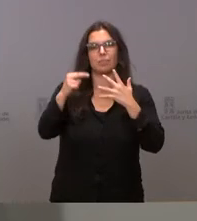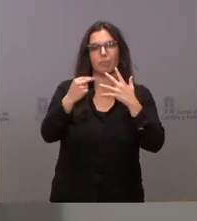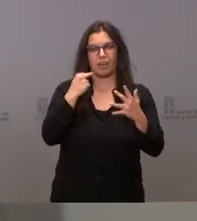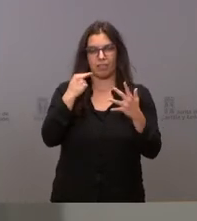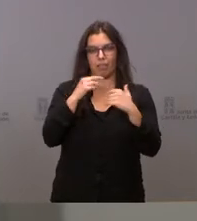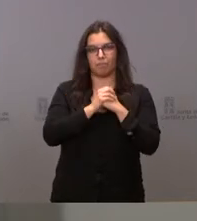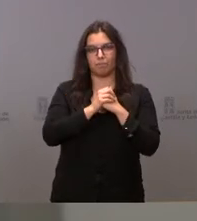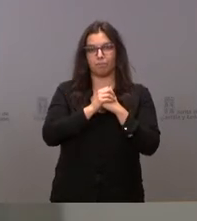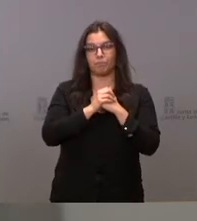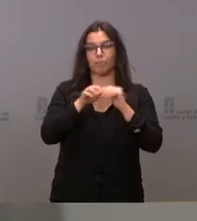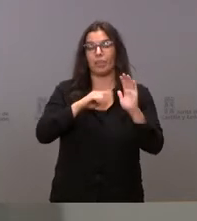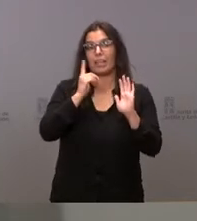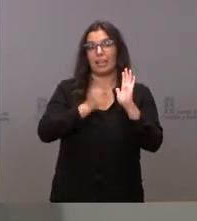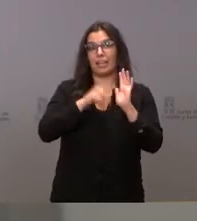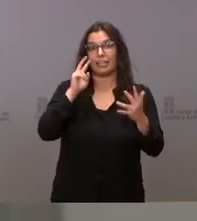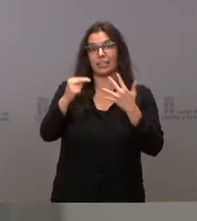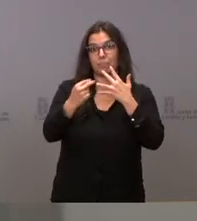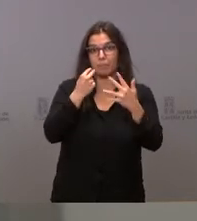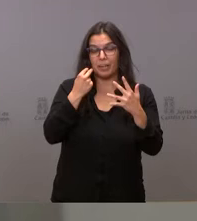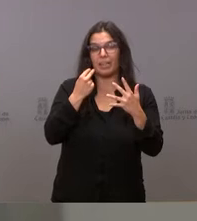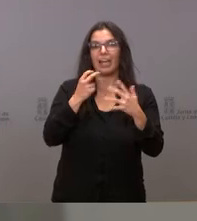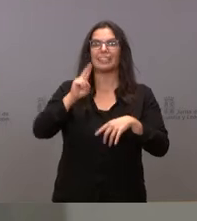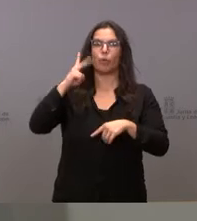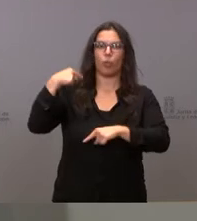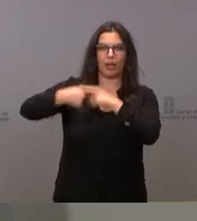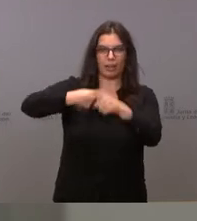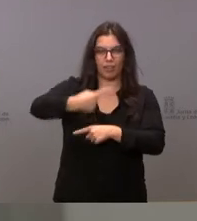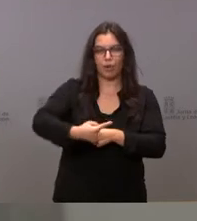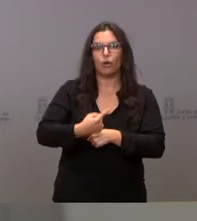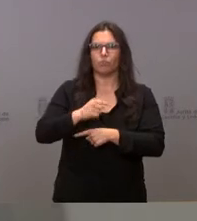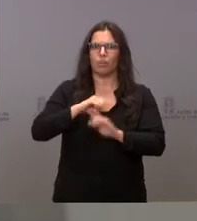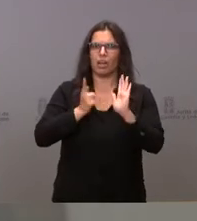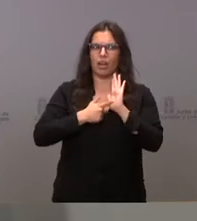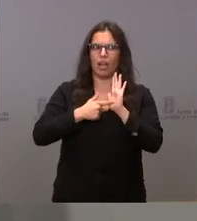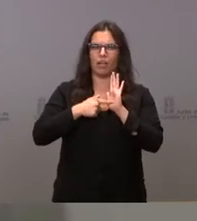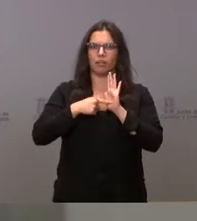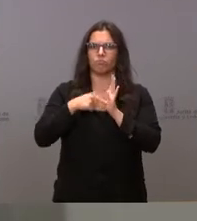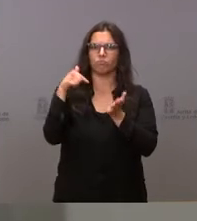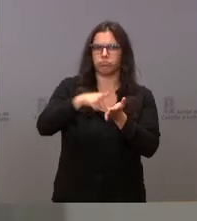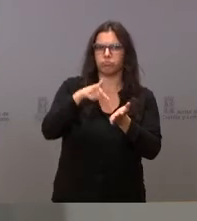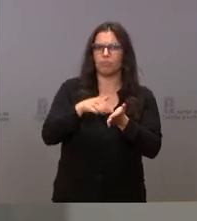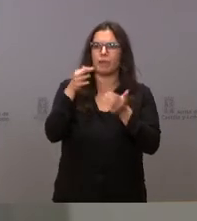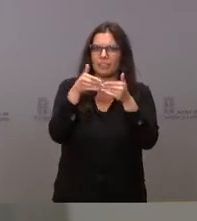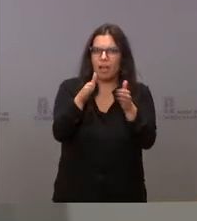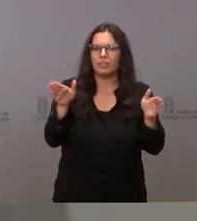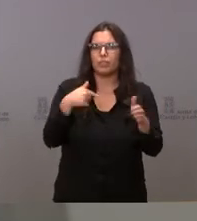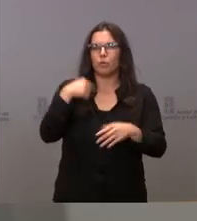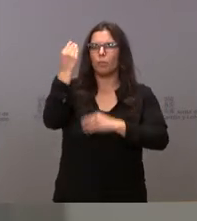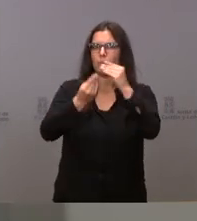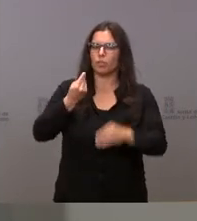una de las leyes de transparencia de segunda generación, una ley exigente y abierta que creo que merece la